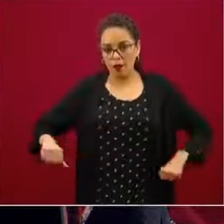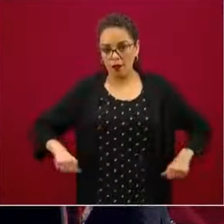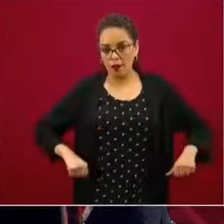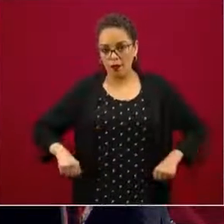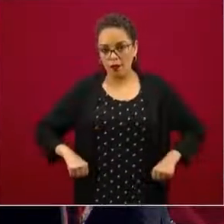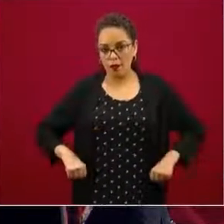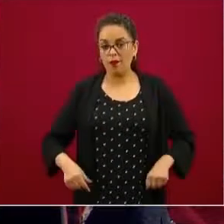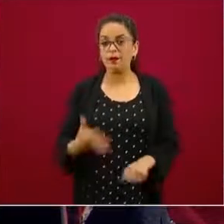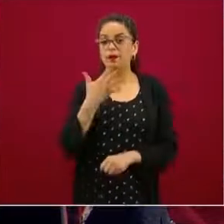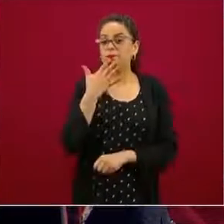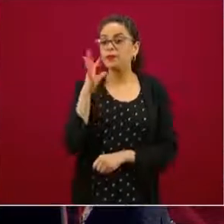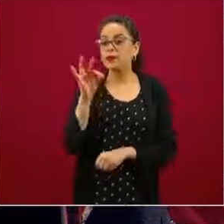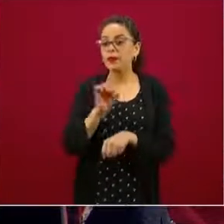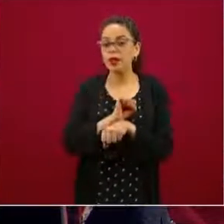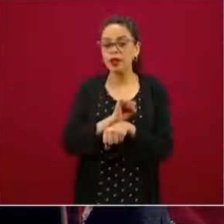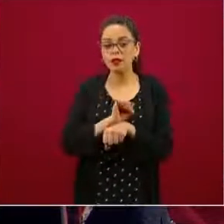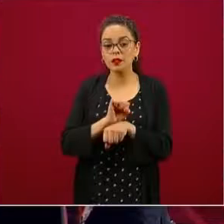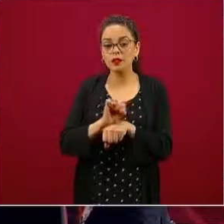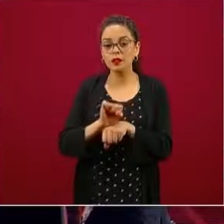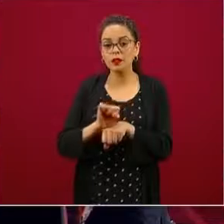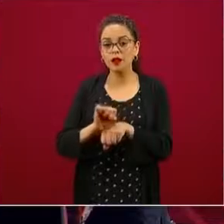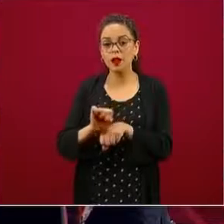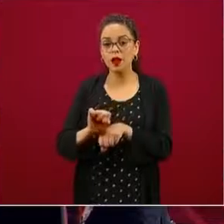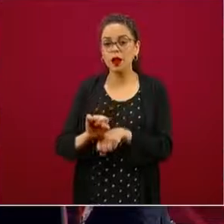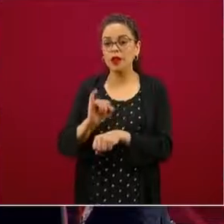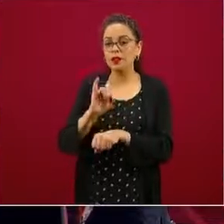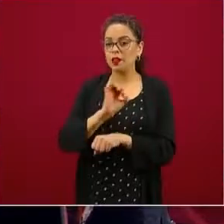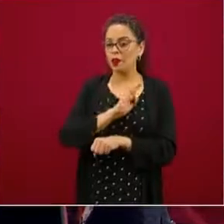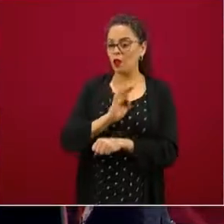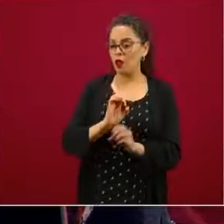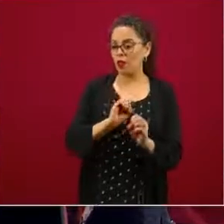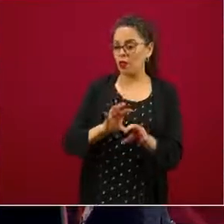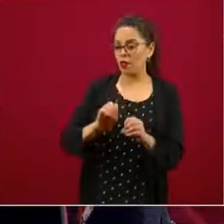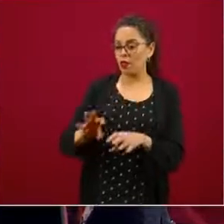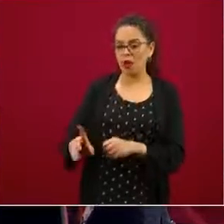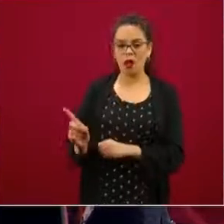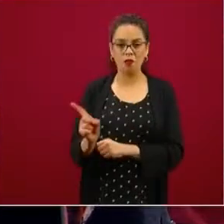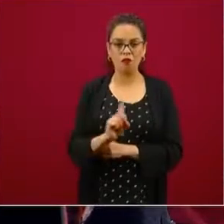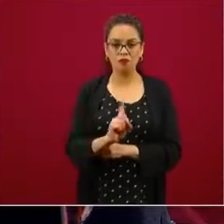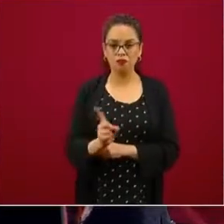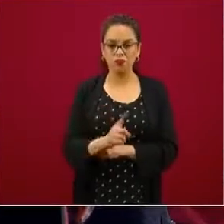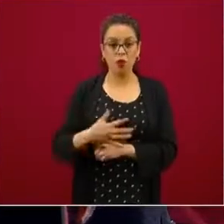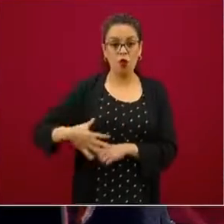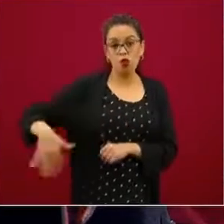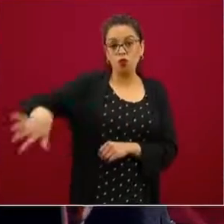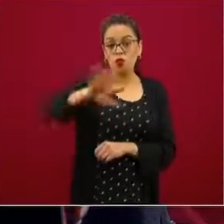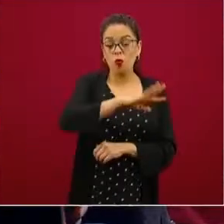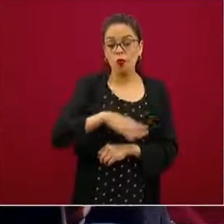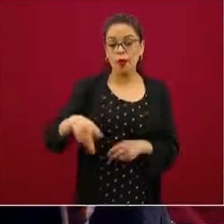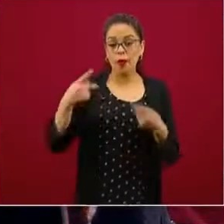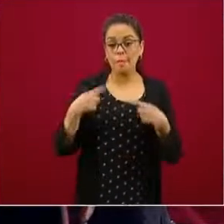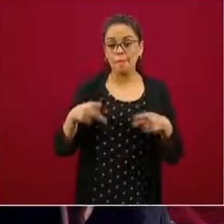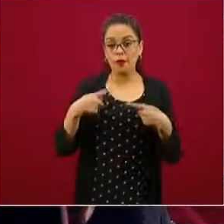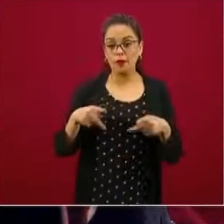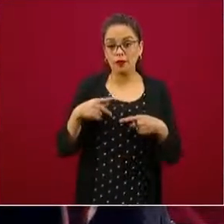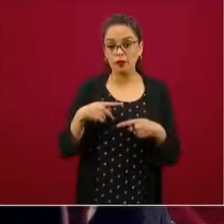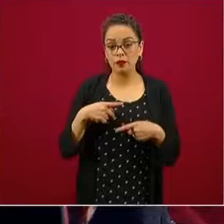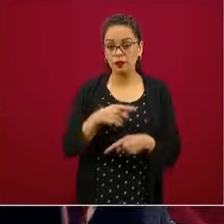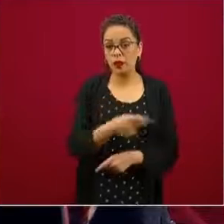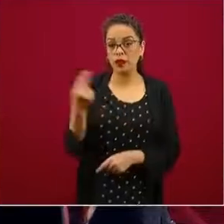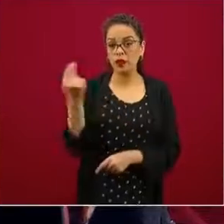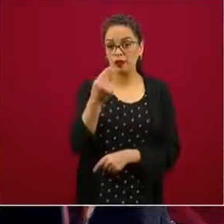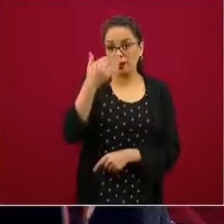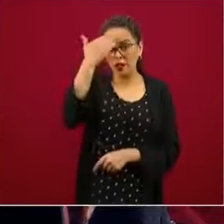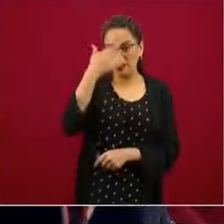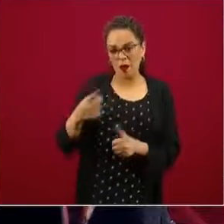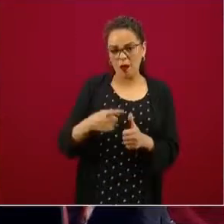porque todas y todos, supongo, toda la sociedad tiene como prioridad 1 evitar los rebrotes. Y